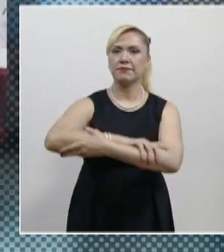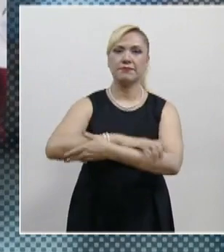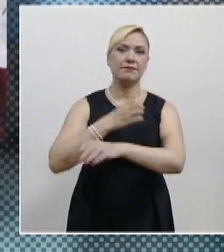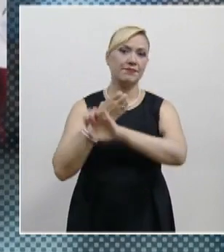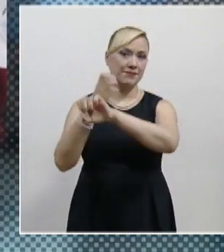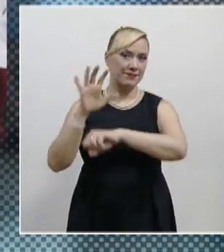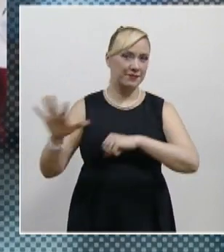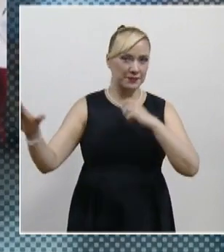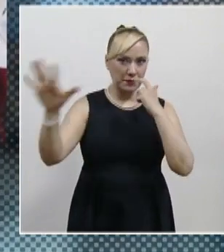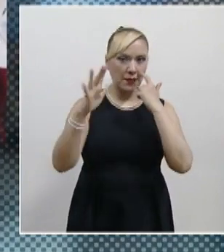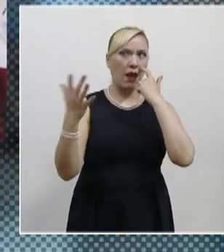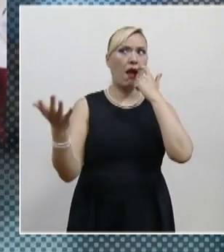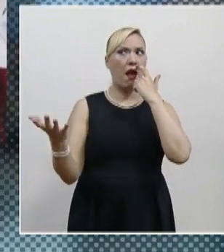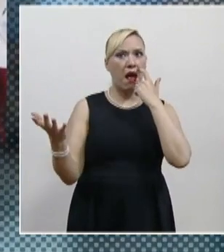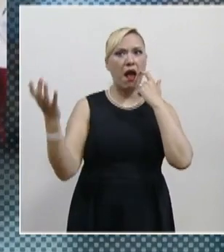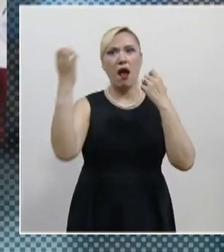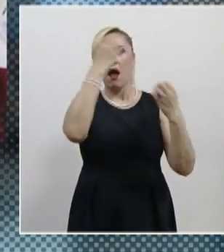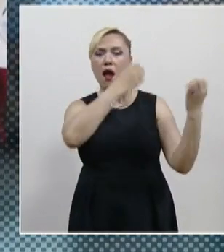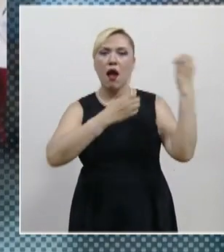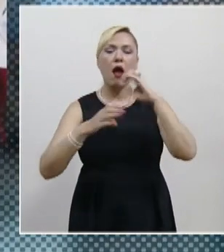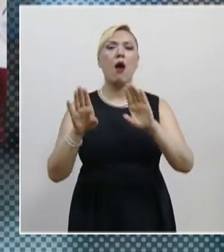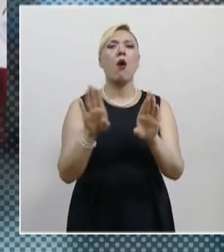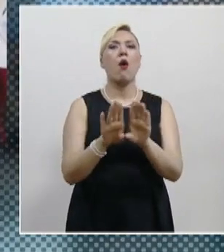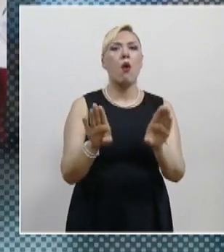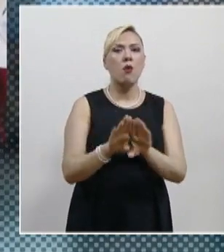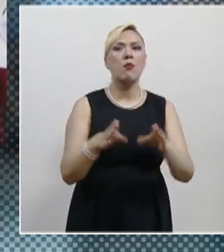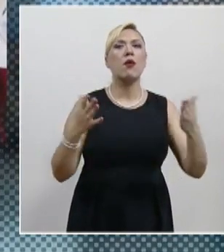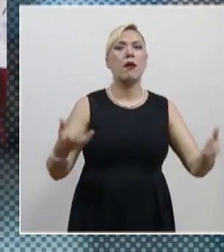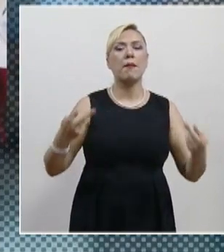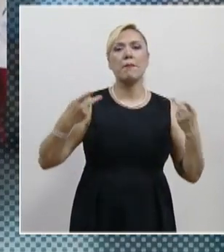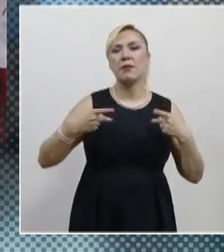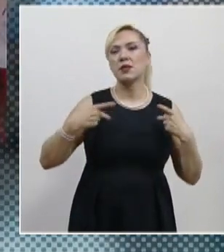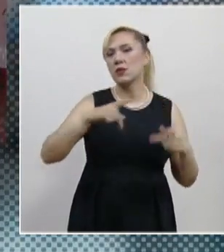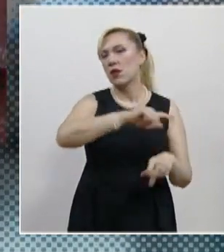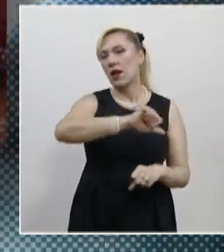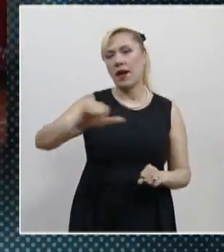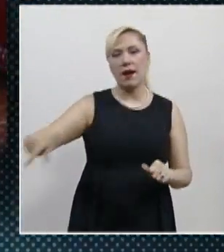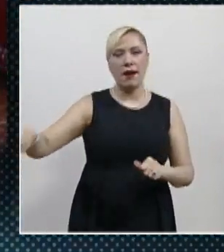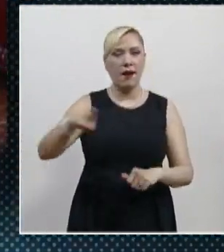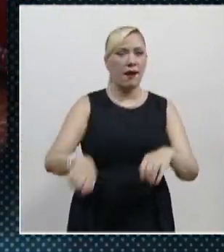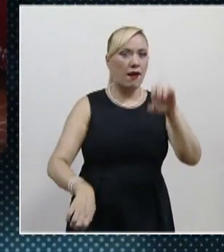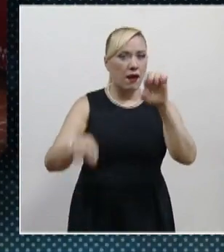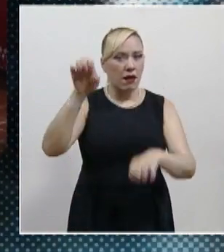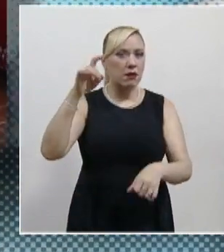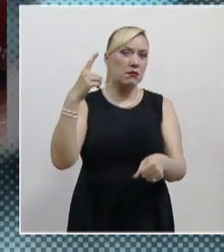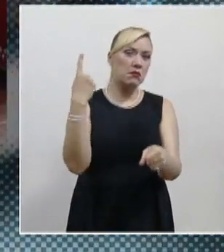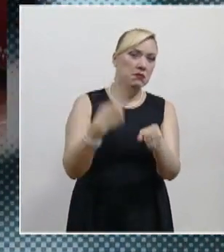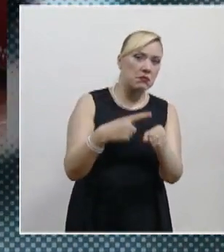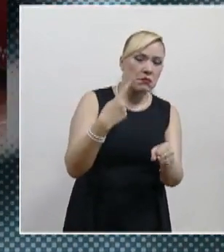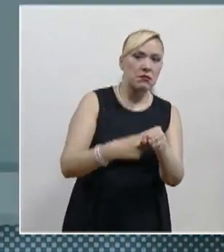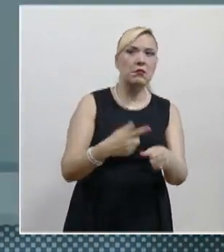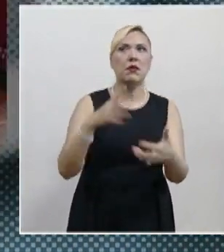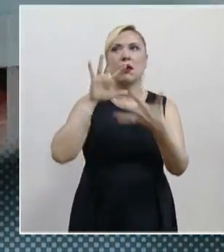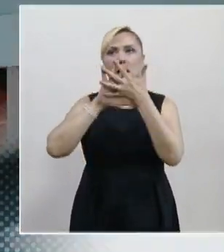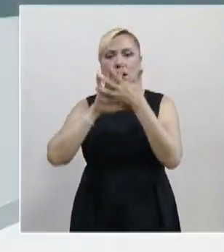para analizar y ejecutar liberaciones humanitarias de personas adultas mayores o enfermas privadas de su